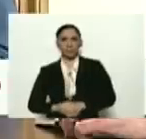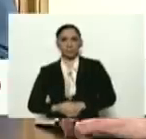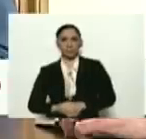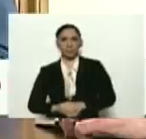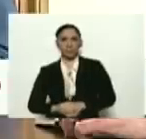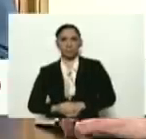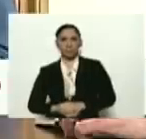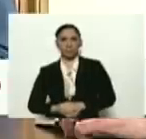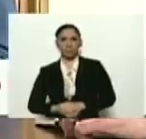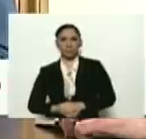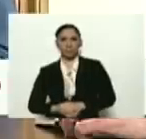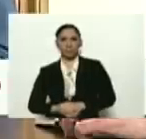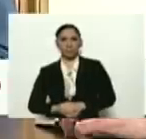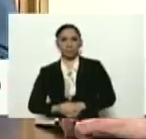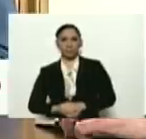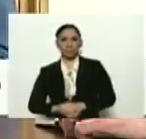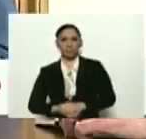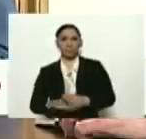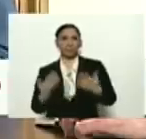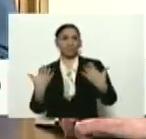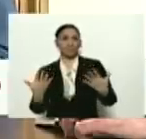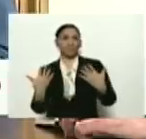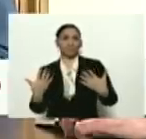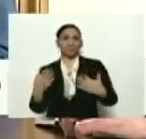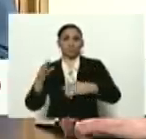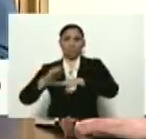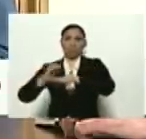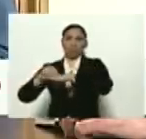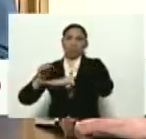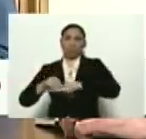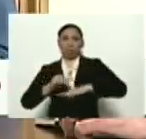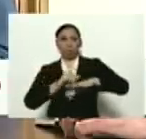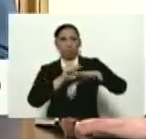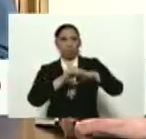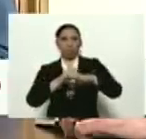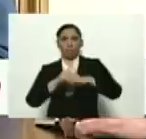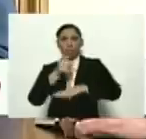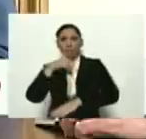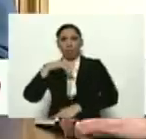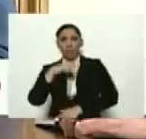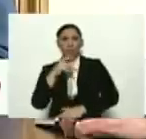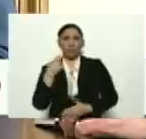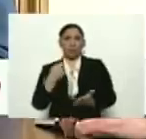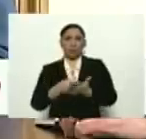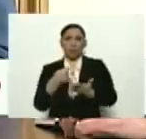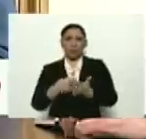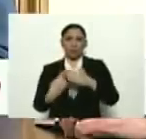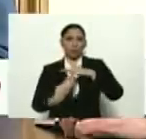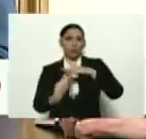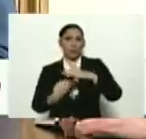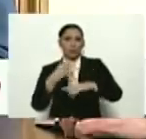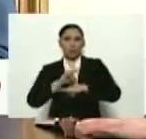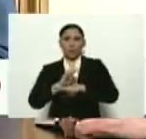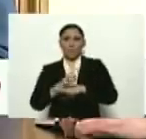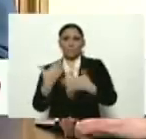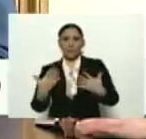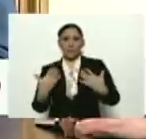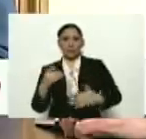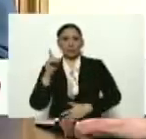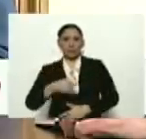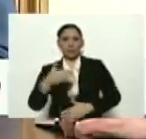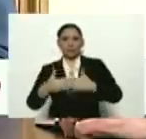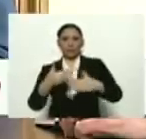de auxilio al pueblo, el ingreso básico de emergencia, la necesidad de avanzar